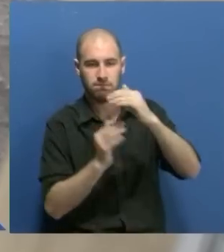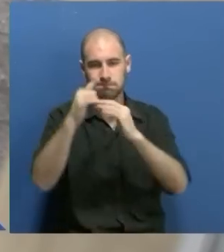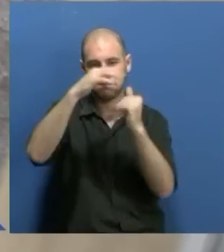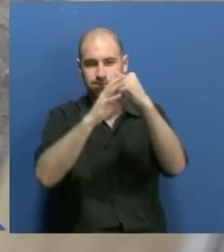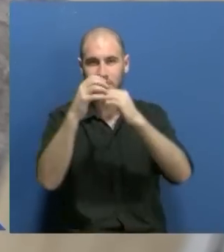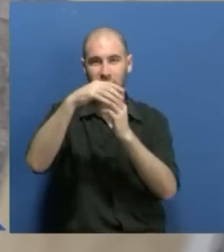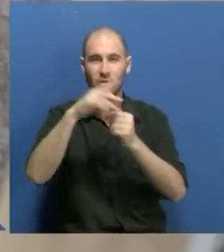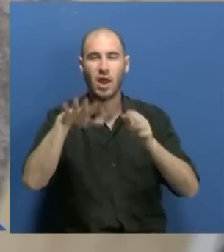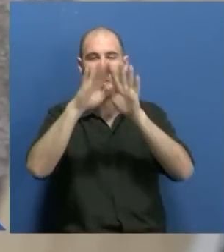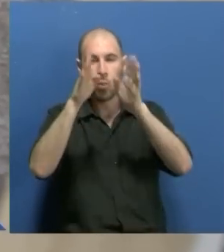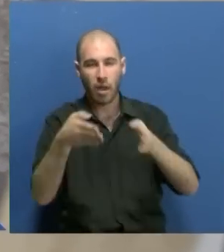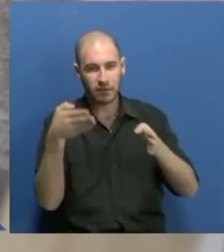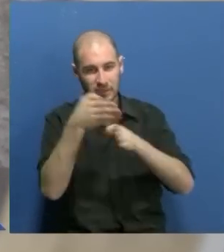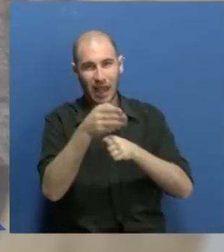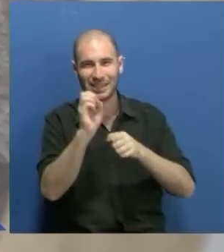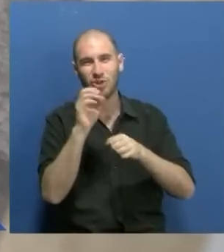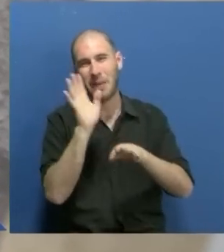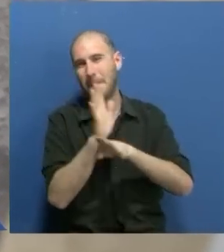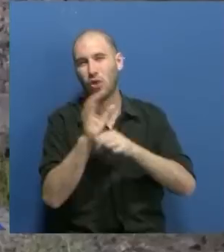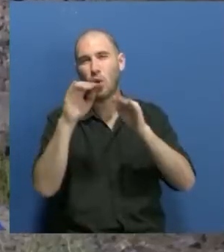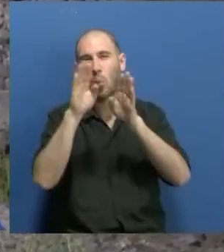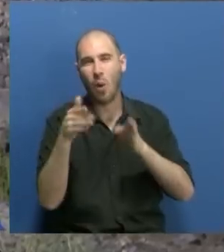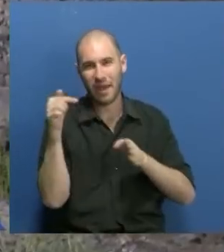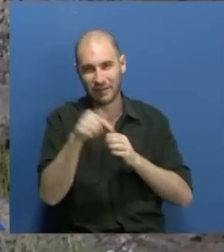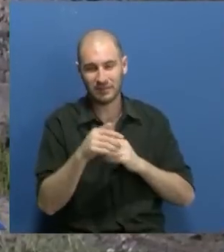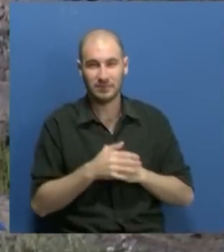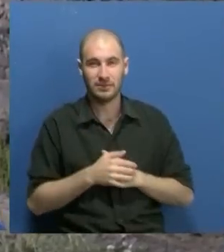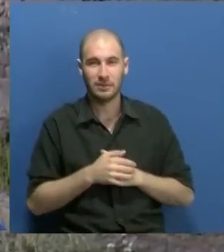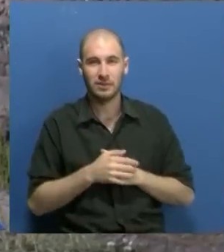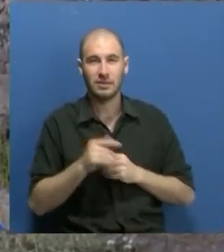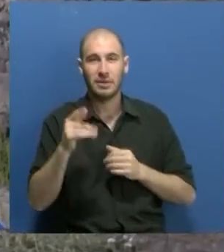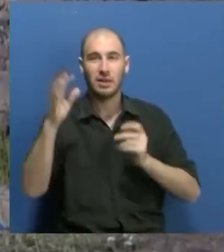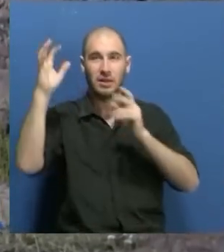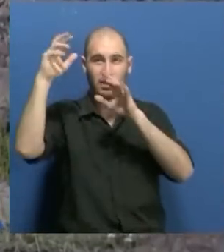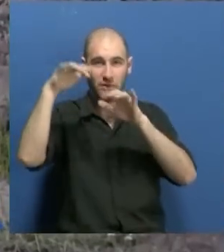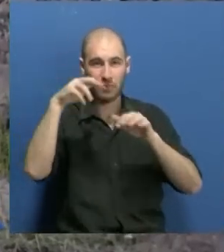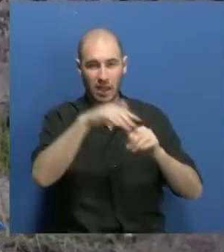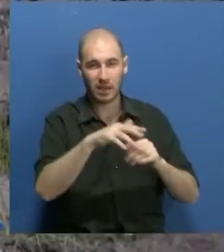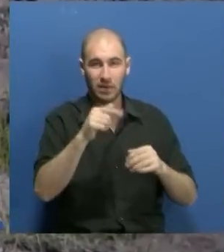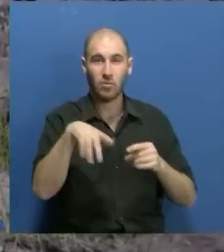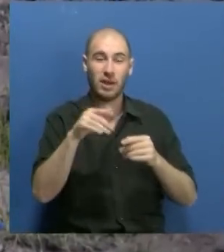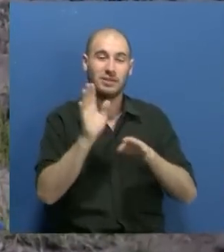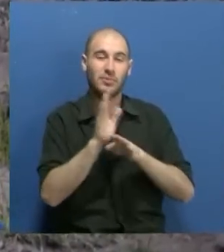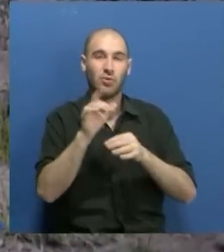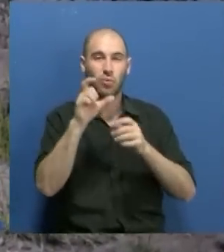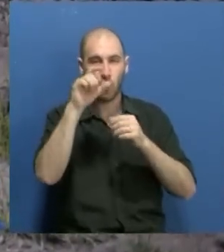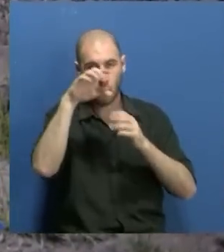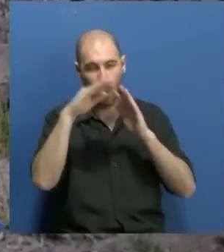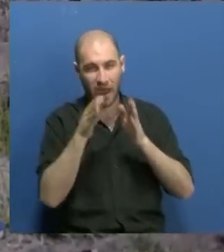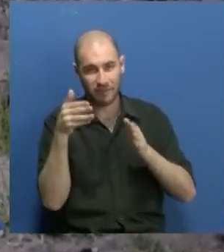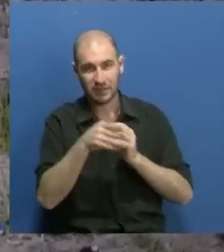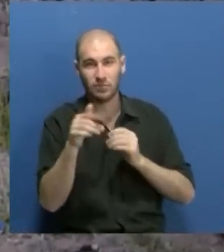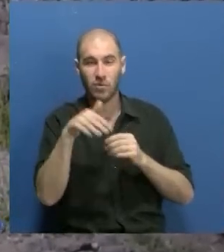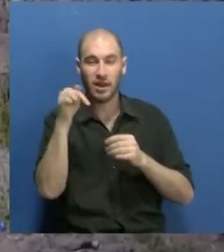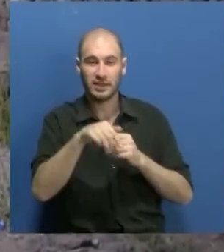y generan cuevas. De ahí viene el nombre de las cuevas. A la vez este enorme derrumbe indica el río Cuevas. Claro. ¿Sí? Genera un lago